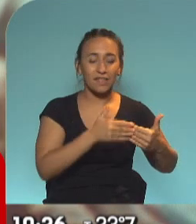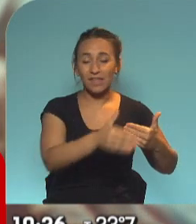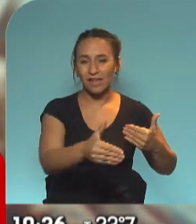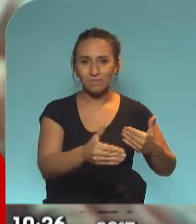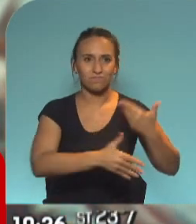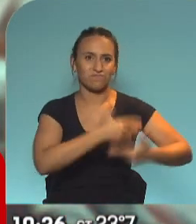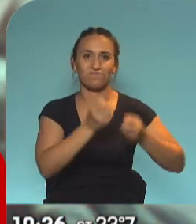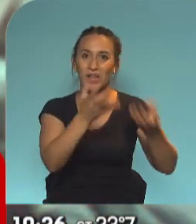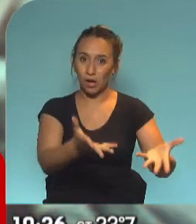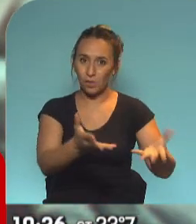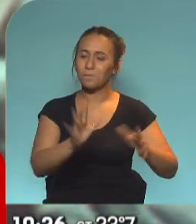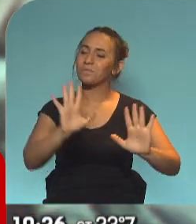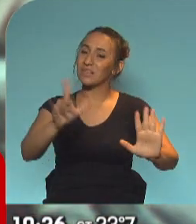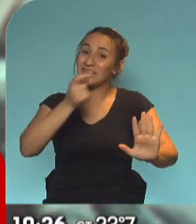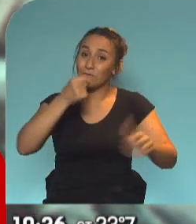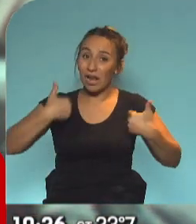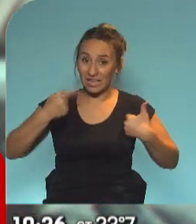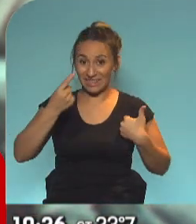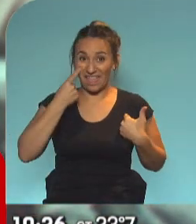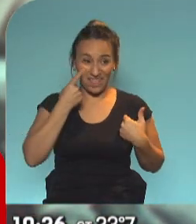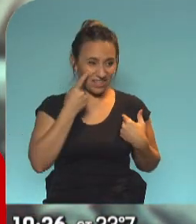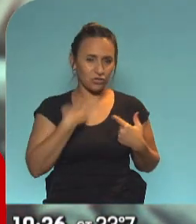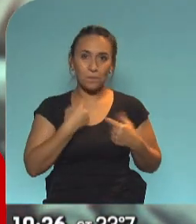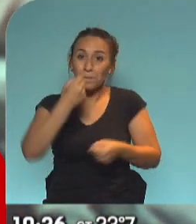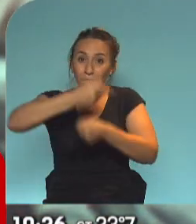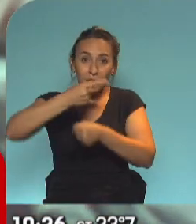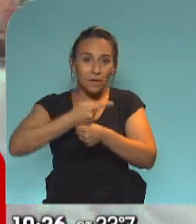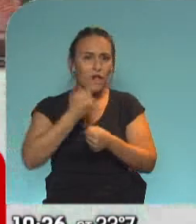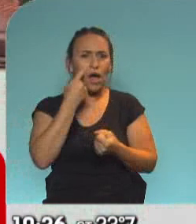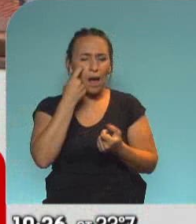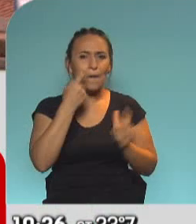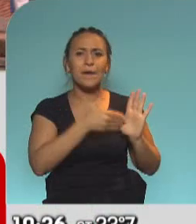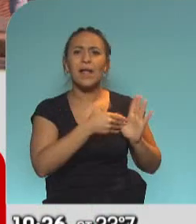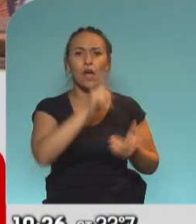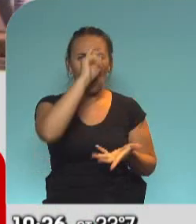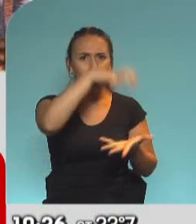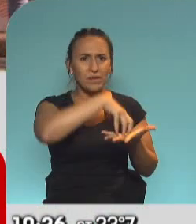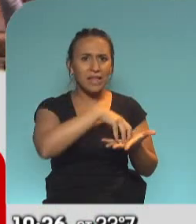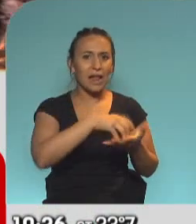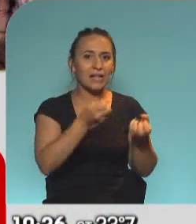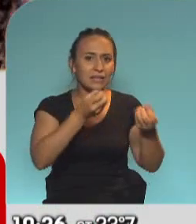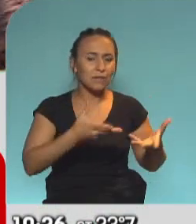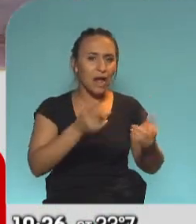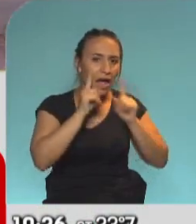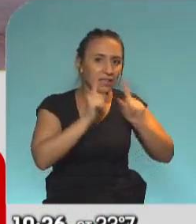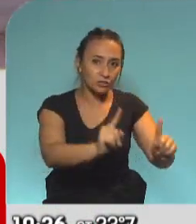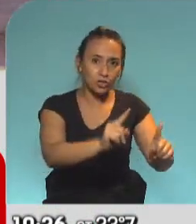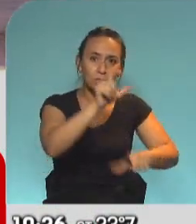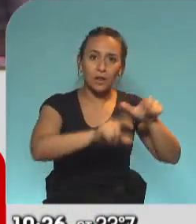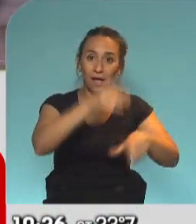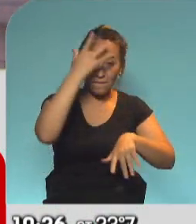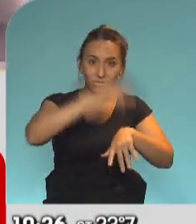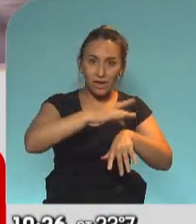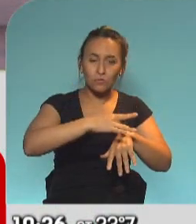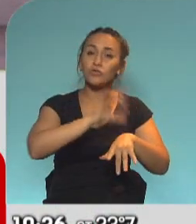qué capacidad tengo para atender pacientes enfermos. Sí. Lo primero que tengo que ver. Sí. Enfermos no solo de COVID,